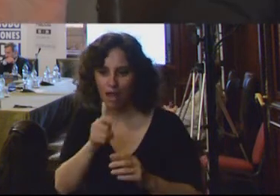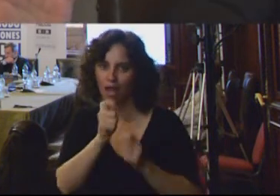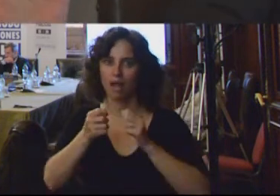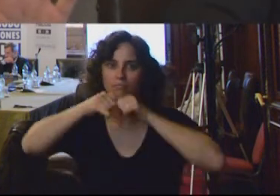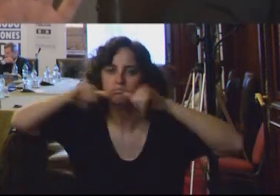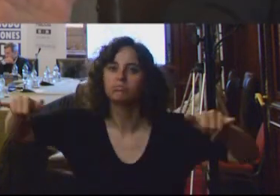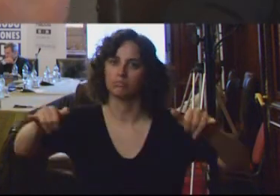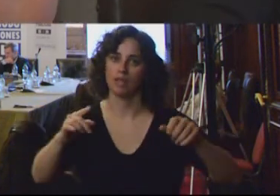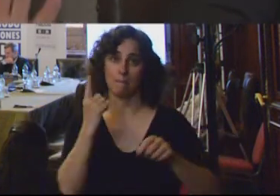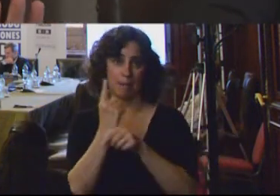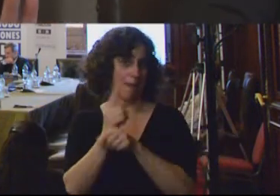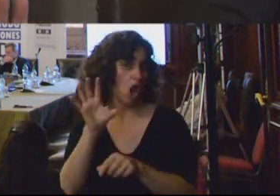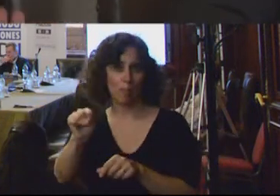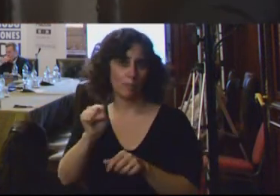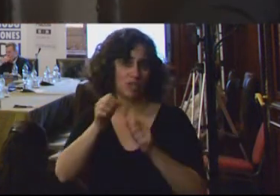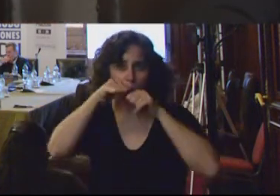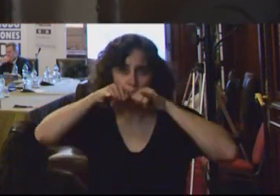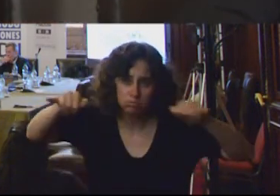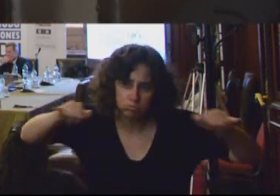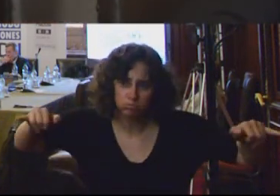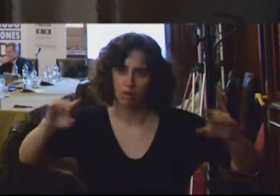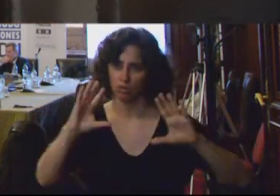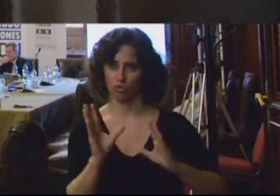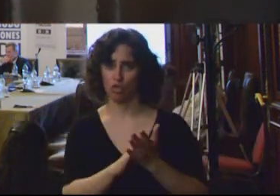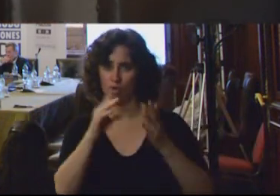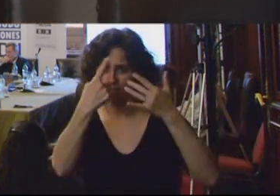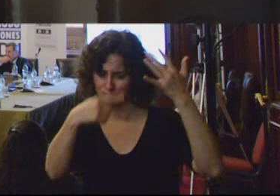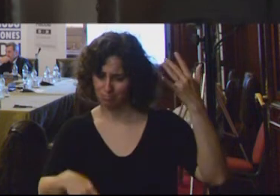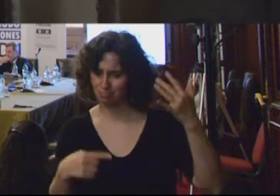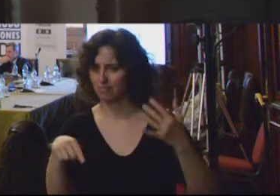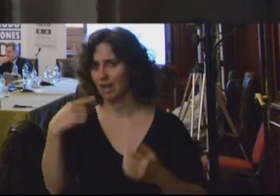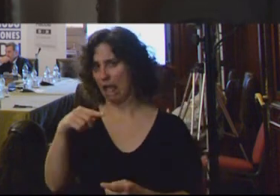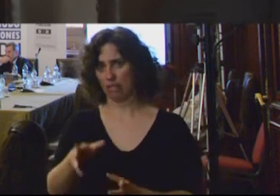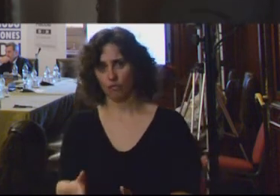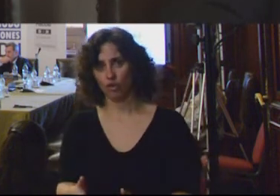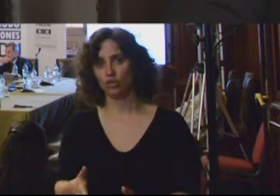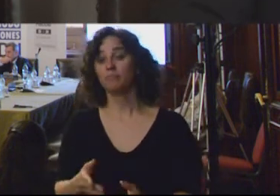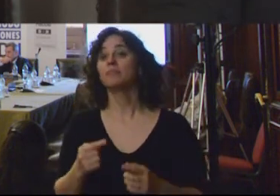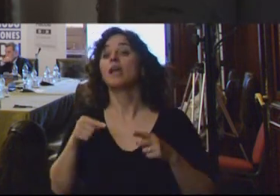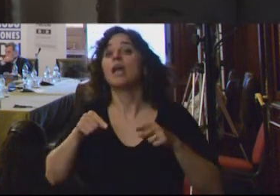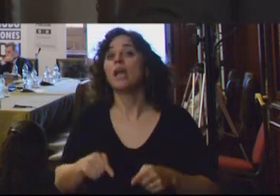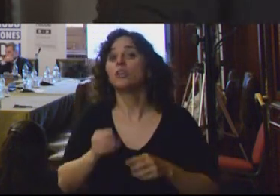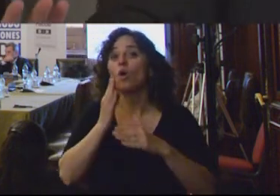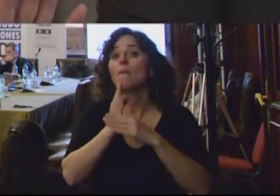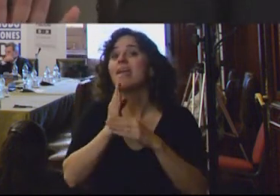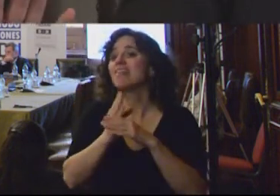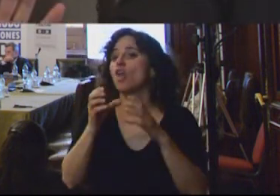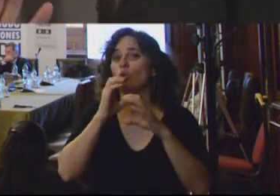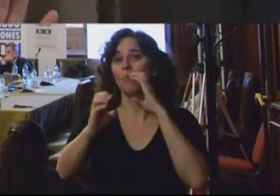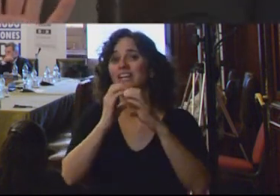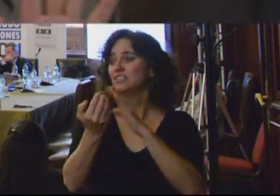primer compromiso de los medios de comunicación. Estos medios que en estos 10 años han sido un